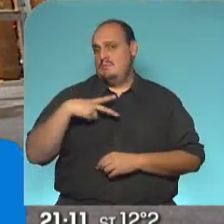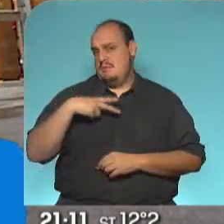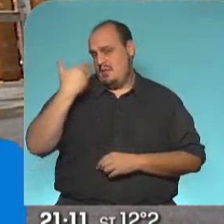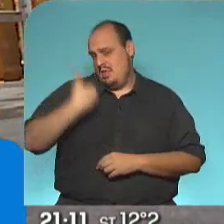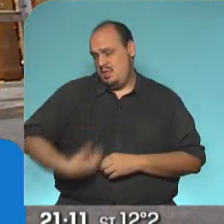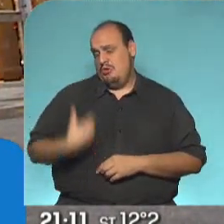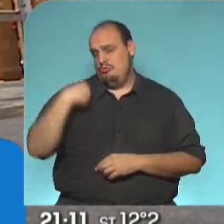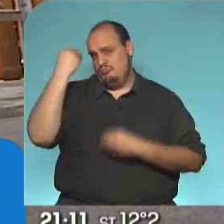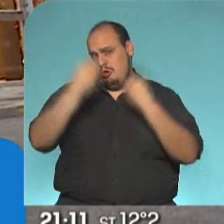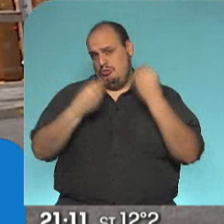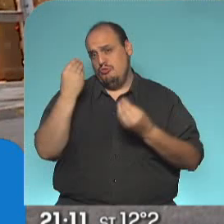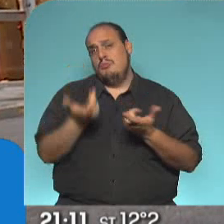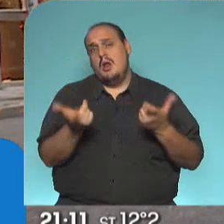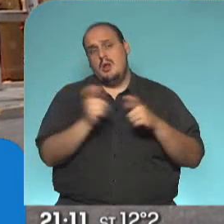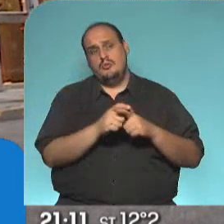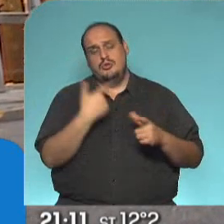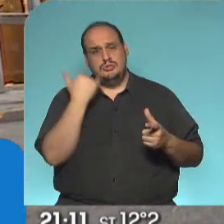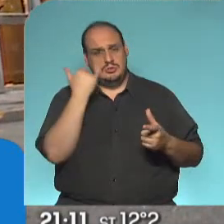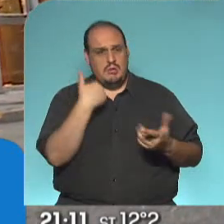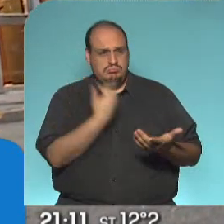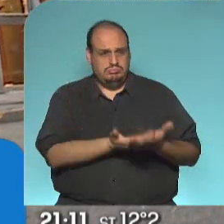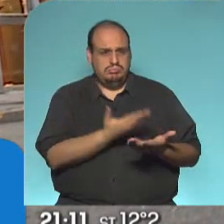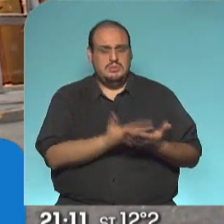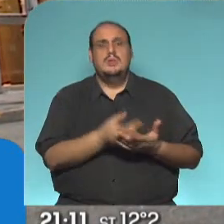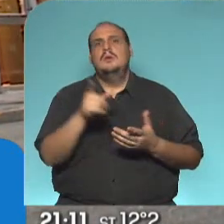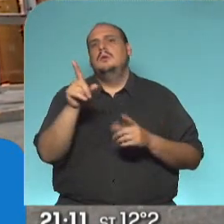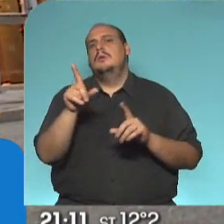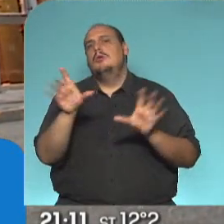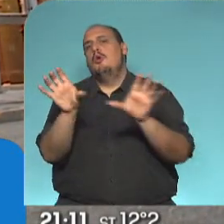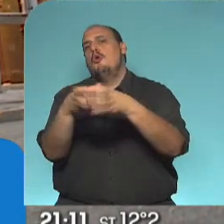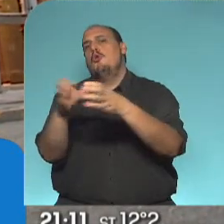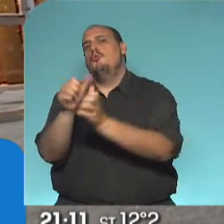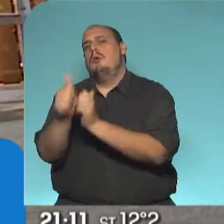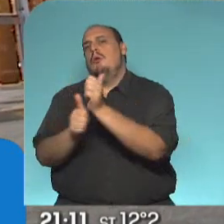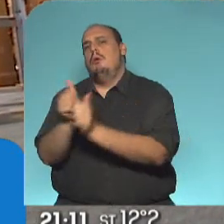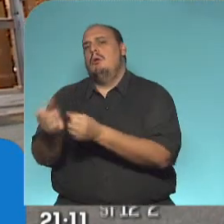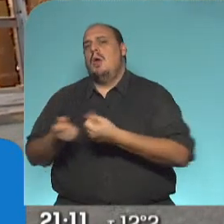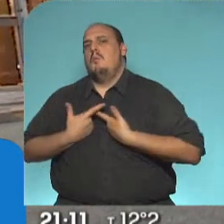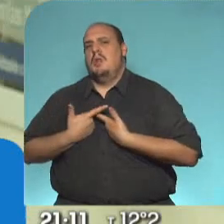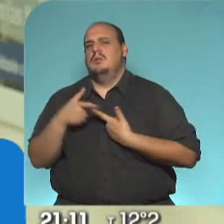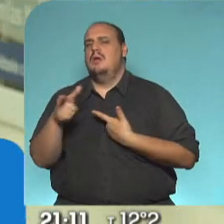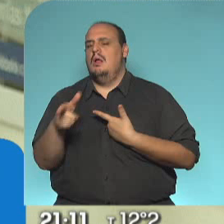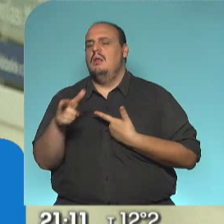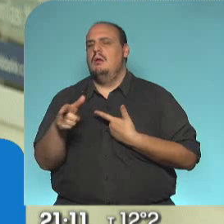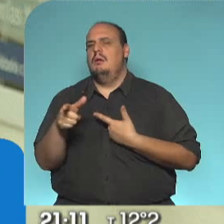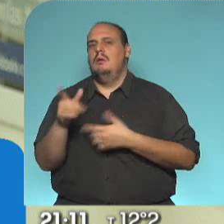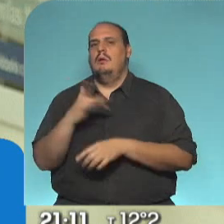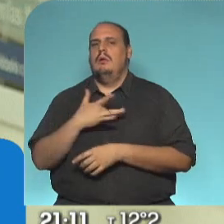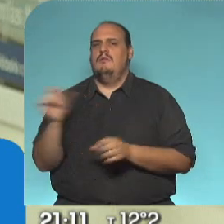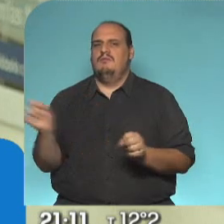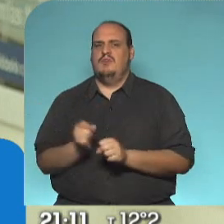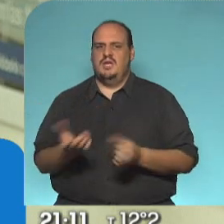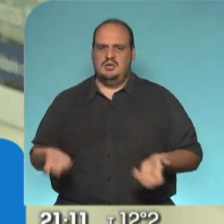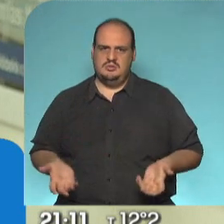planteado en la reunión, es la falta de sensibilidad de los sectores empresarios, donde los que más tienen que hacer el esfuerzo creo que no